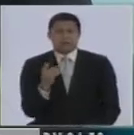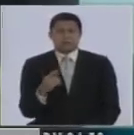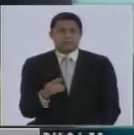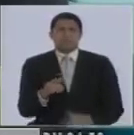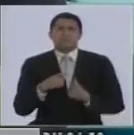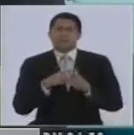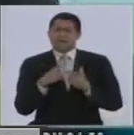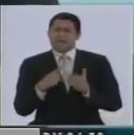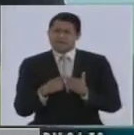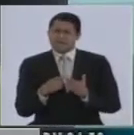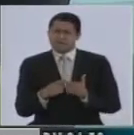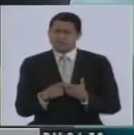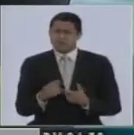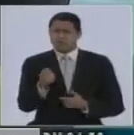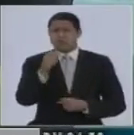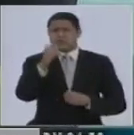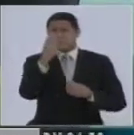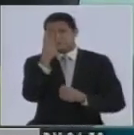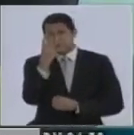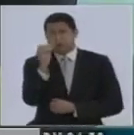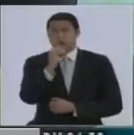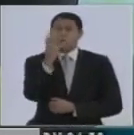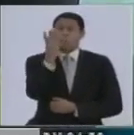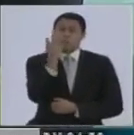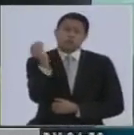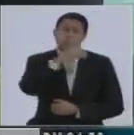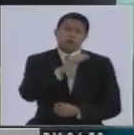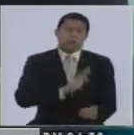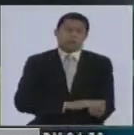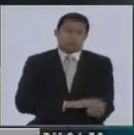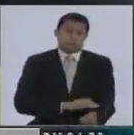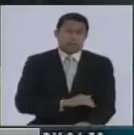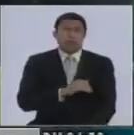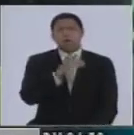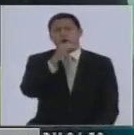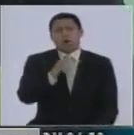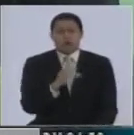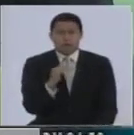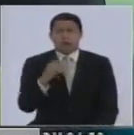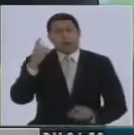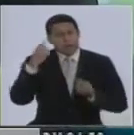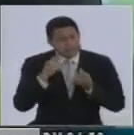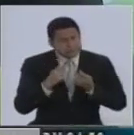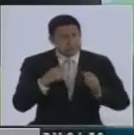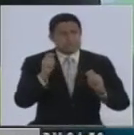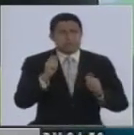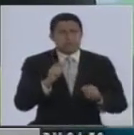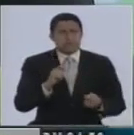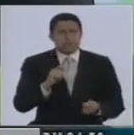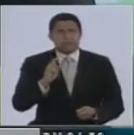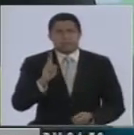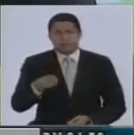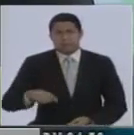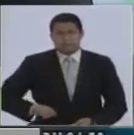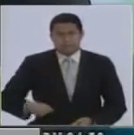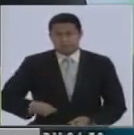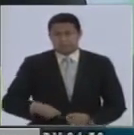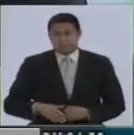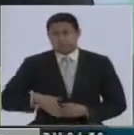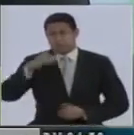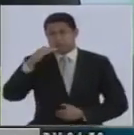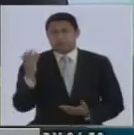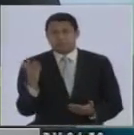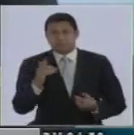entonces si usted está tomando 34 medicinas además la atorvastatina puede tener la tendencia a tener elevación de las pruebas hepáticas por